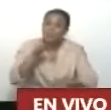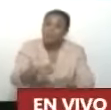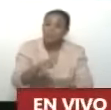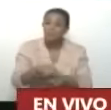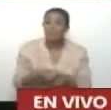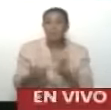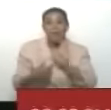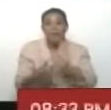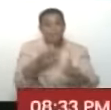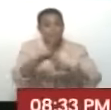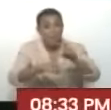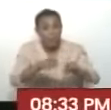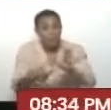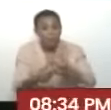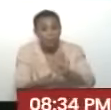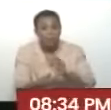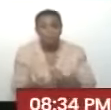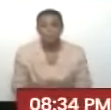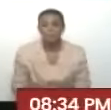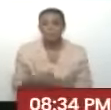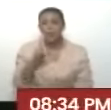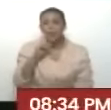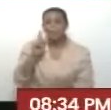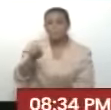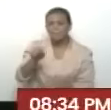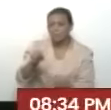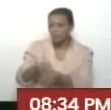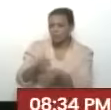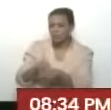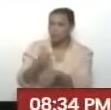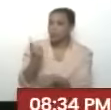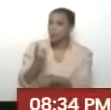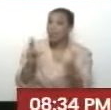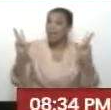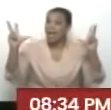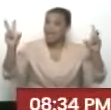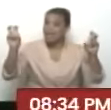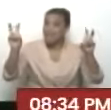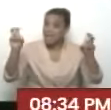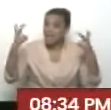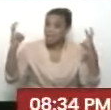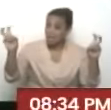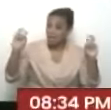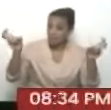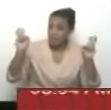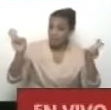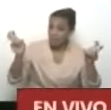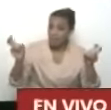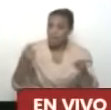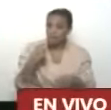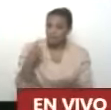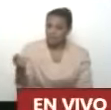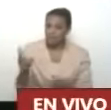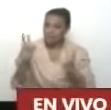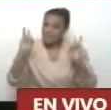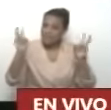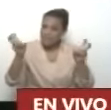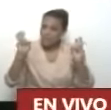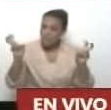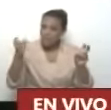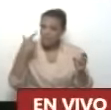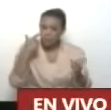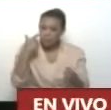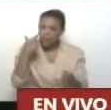para un referendo. Hay muy pocos referendos. Fíjate, nada más el titular. Mientras tú hablabas, yo veía